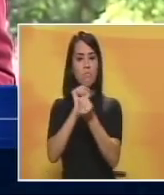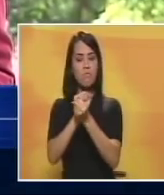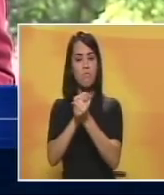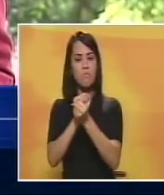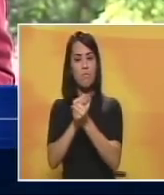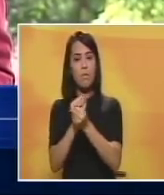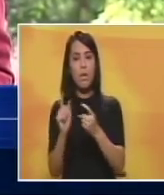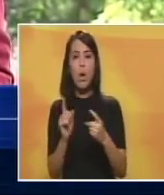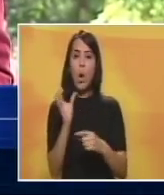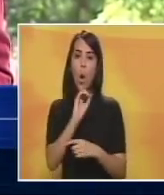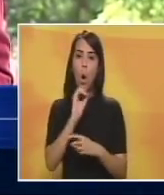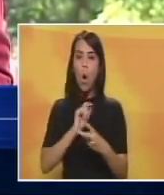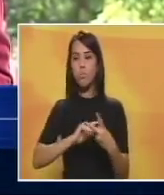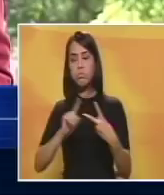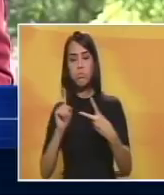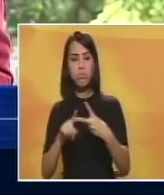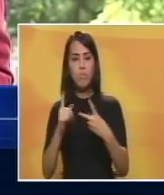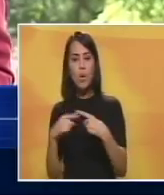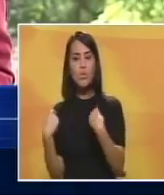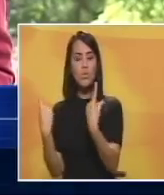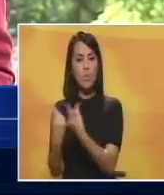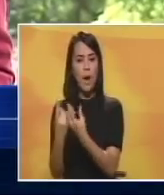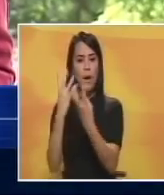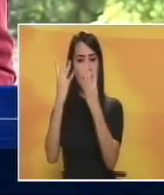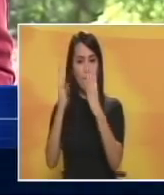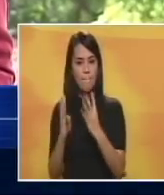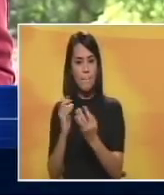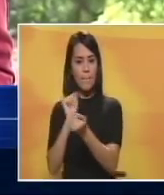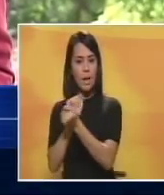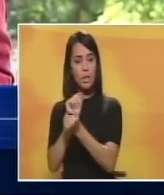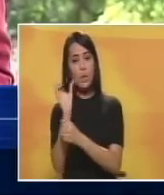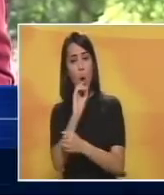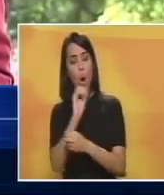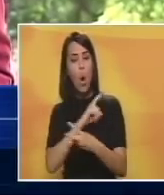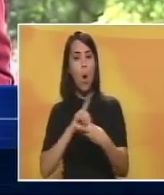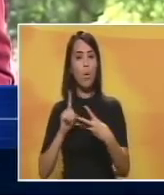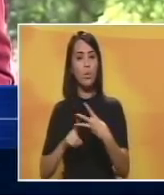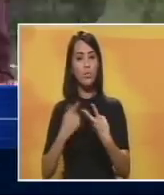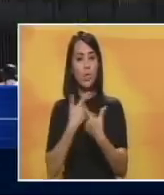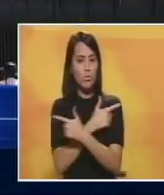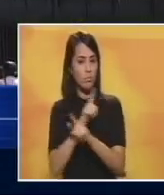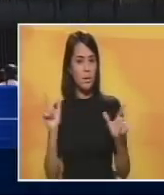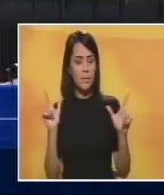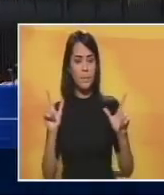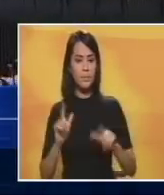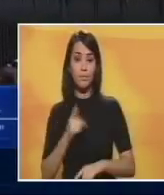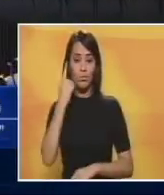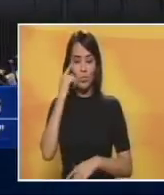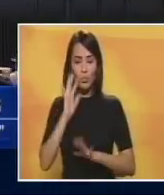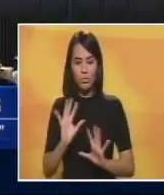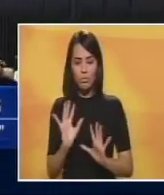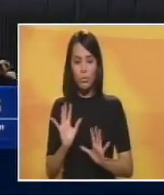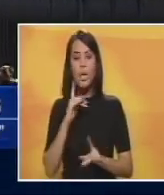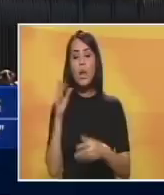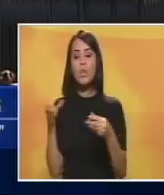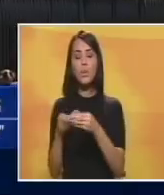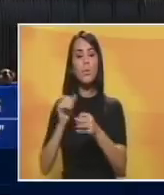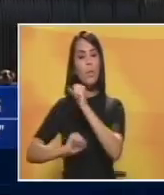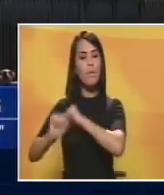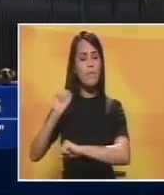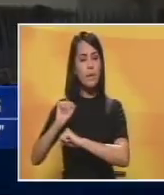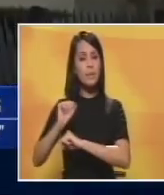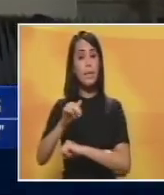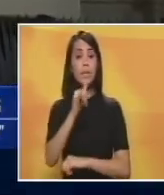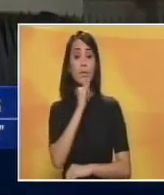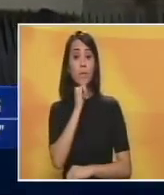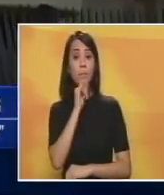del Helicoide, si será trasladado a otro centro de reclusión o si será juzgado en libertad. Joel García, quien es parte de su equipo de defensa, resaltó